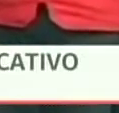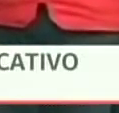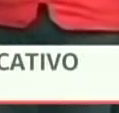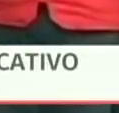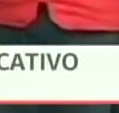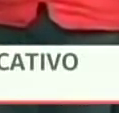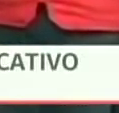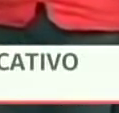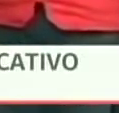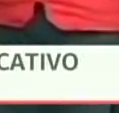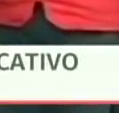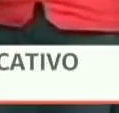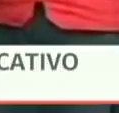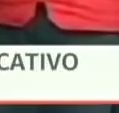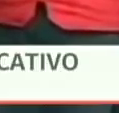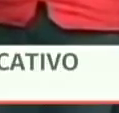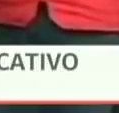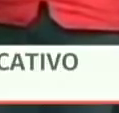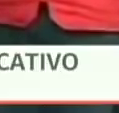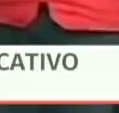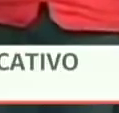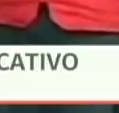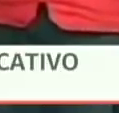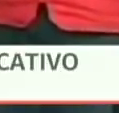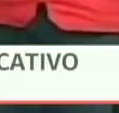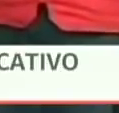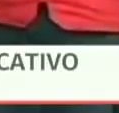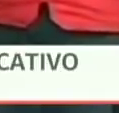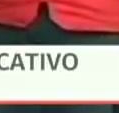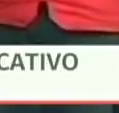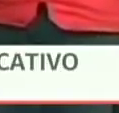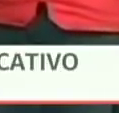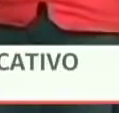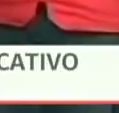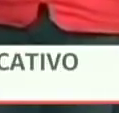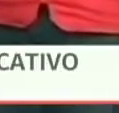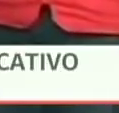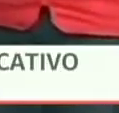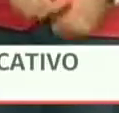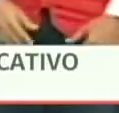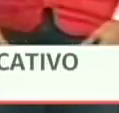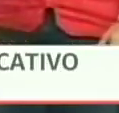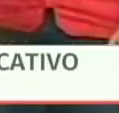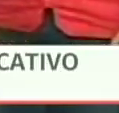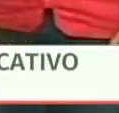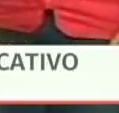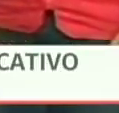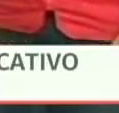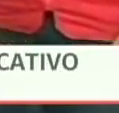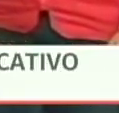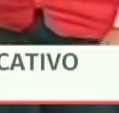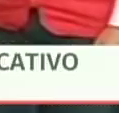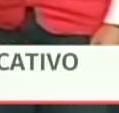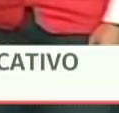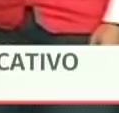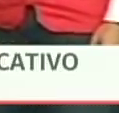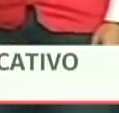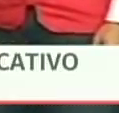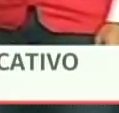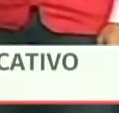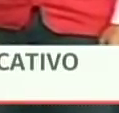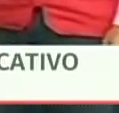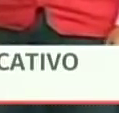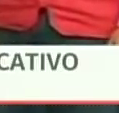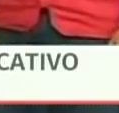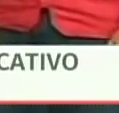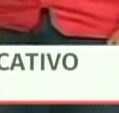trabajadores y las trabajadoras del Poder Popular, la Fuerza Armada Nacional Bolivariana, junto a nuestra milicia y también a nuestra directora de zona